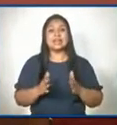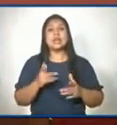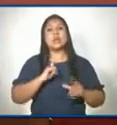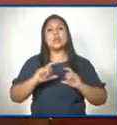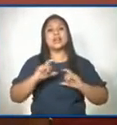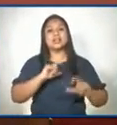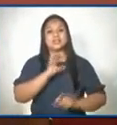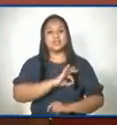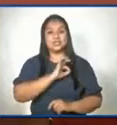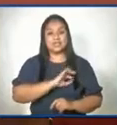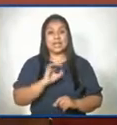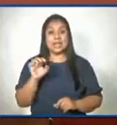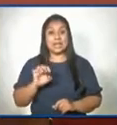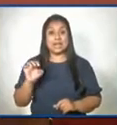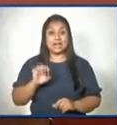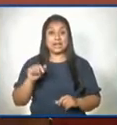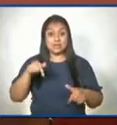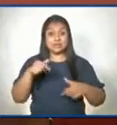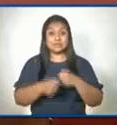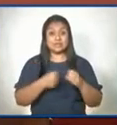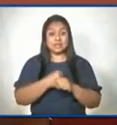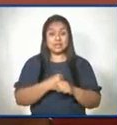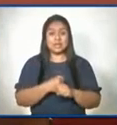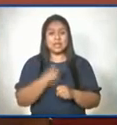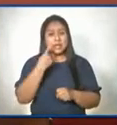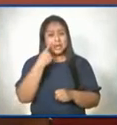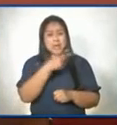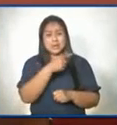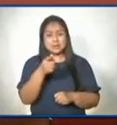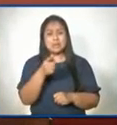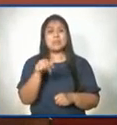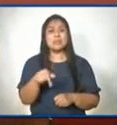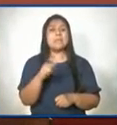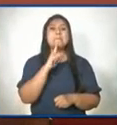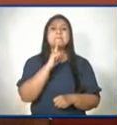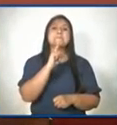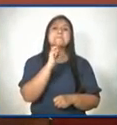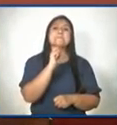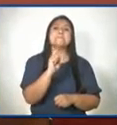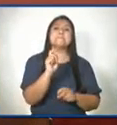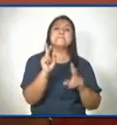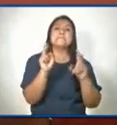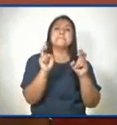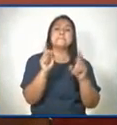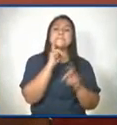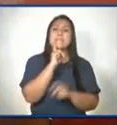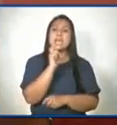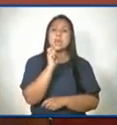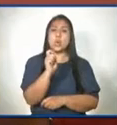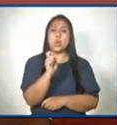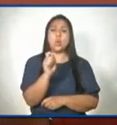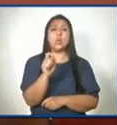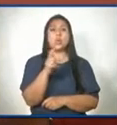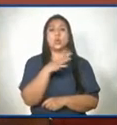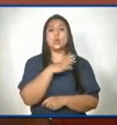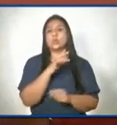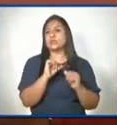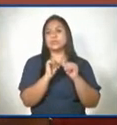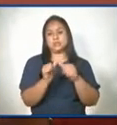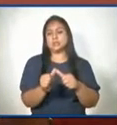año, encontramos que uno de los principales puntos de mejora radicaba, bueno, y lo sigue